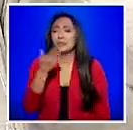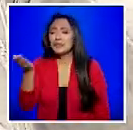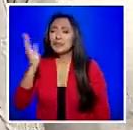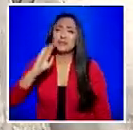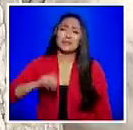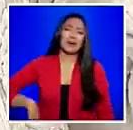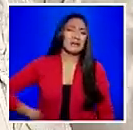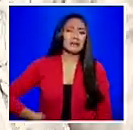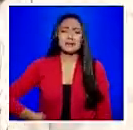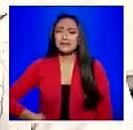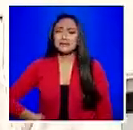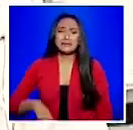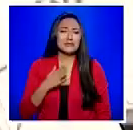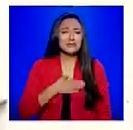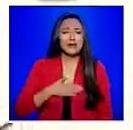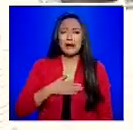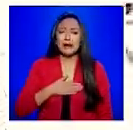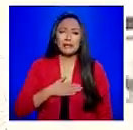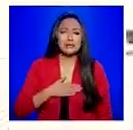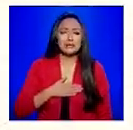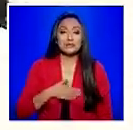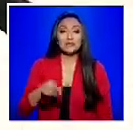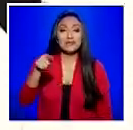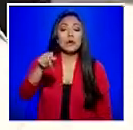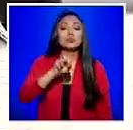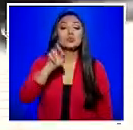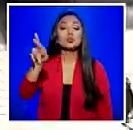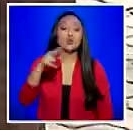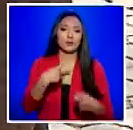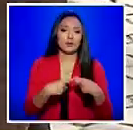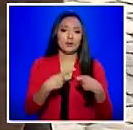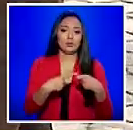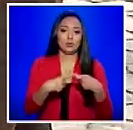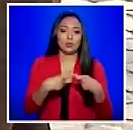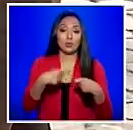mi señor. Es Venecia, en el sur de la ciudad,